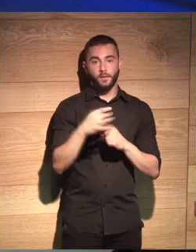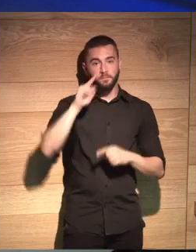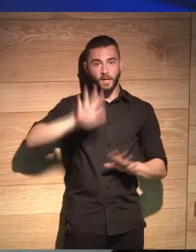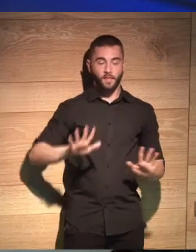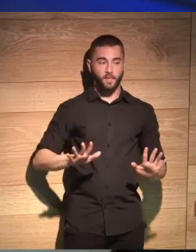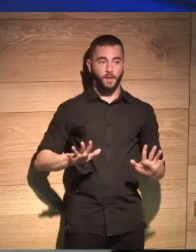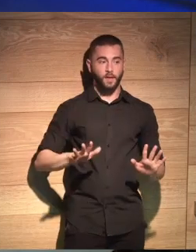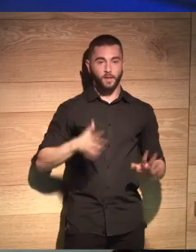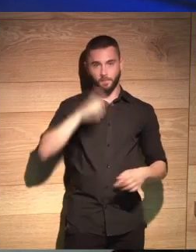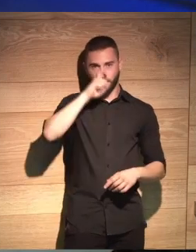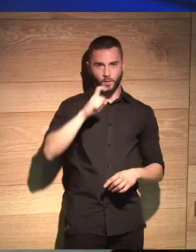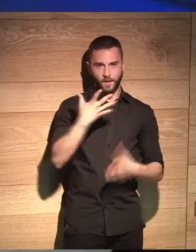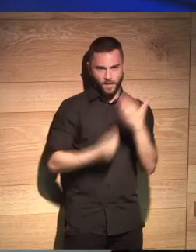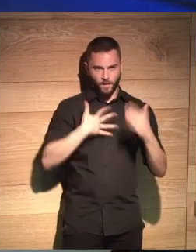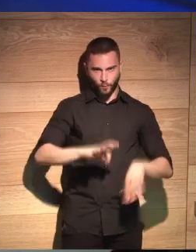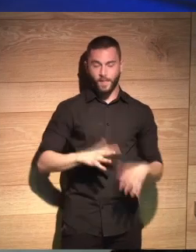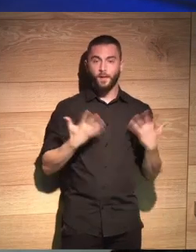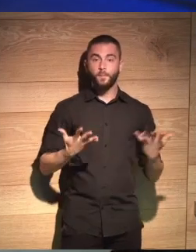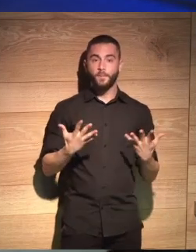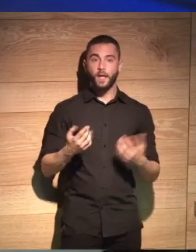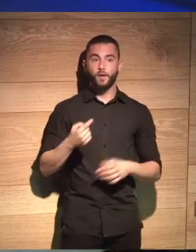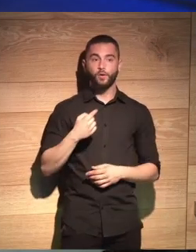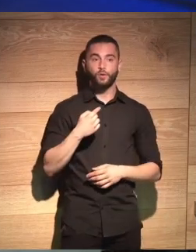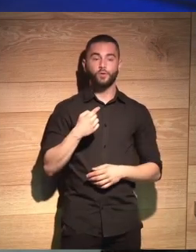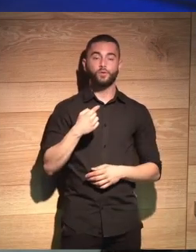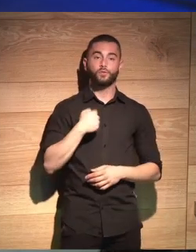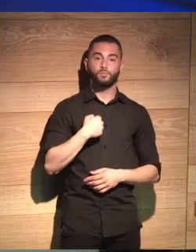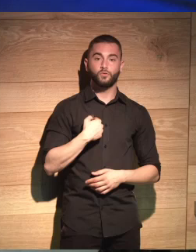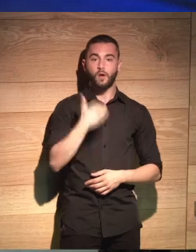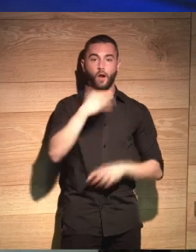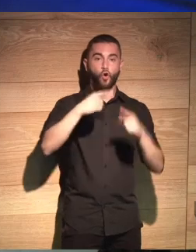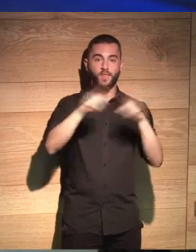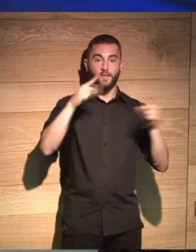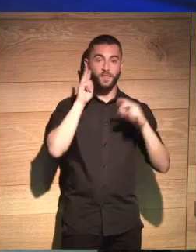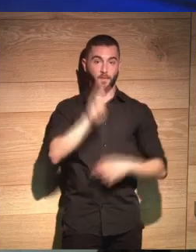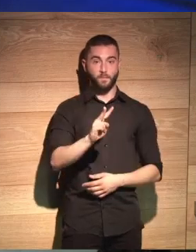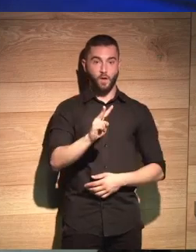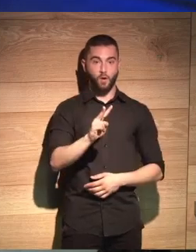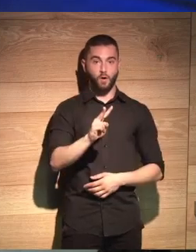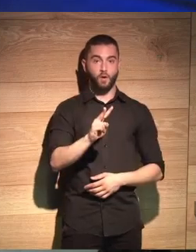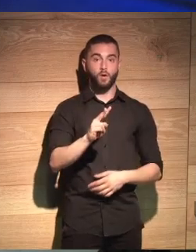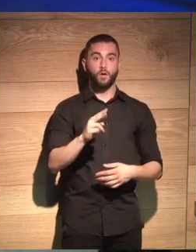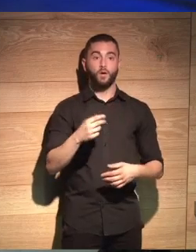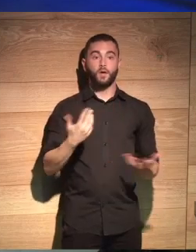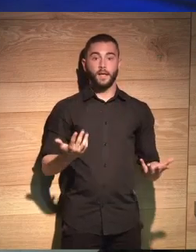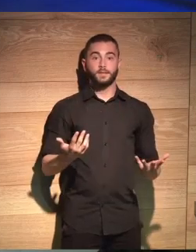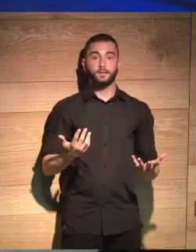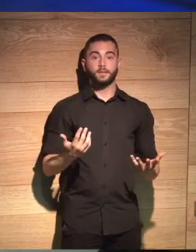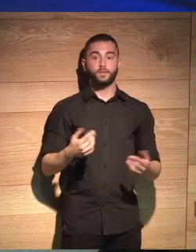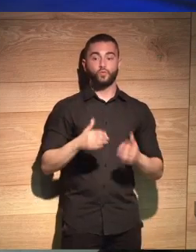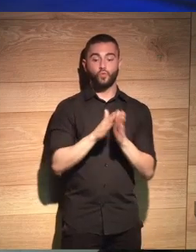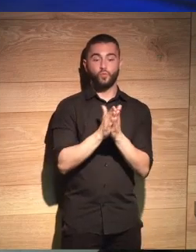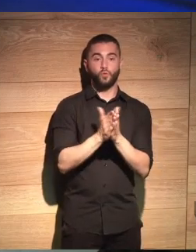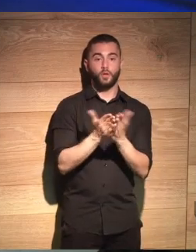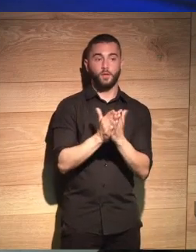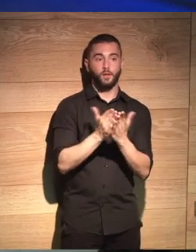seguramente me falla la memoria, pero el momento en que yo veo algo diferente es en la contraportada de un libro de